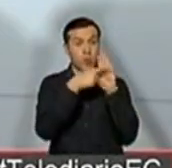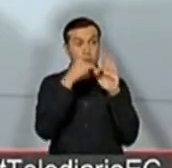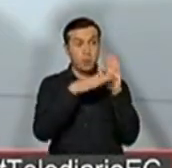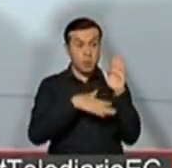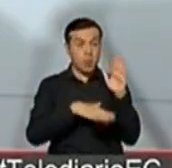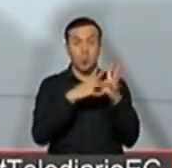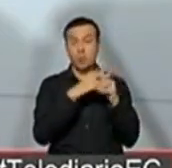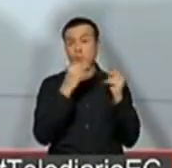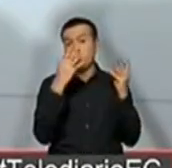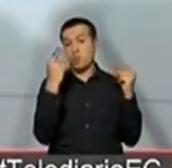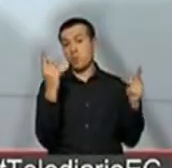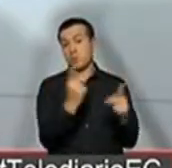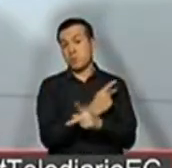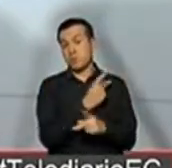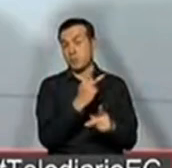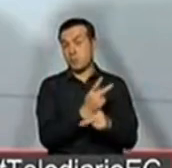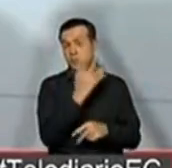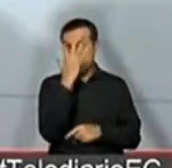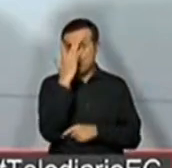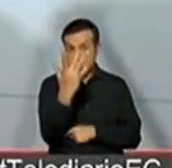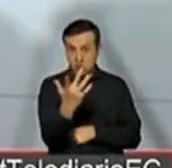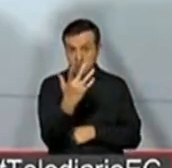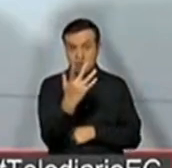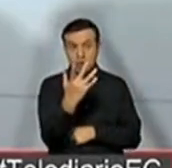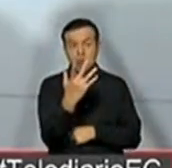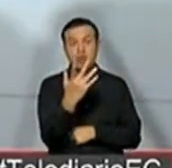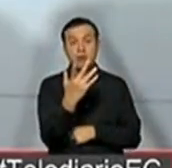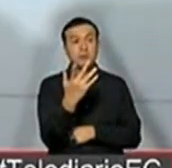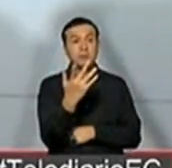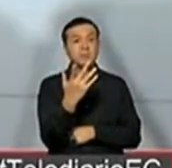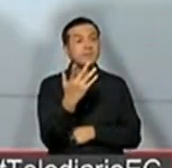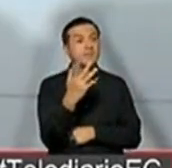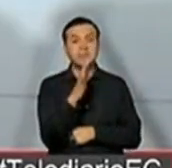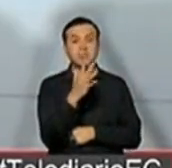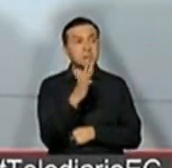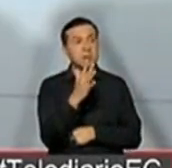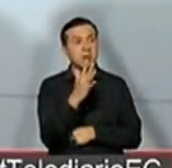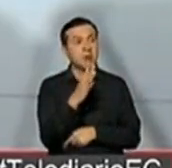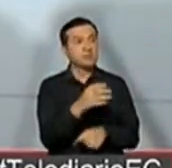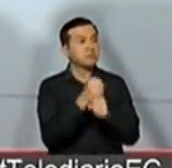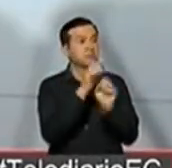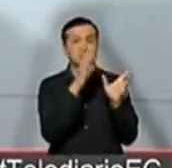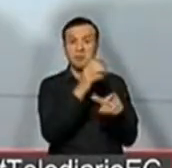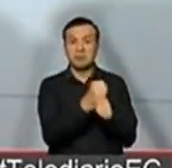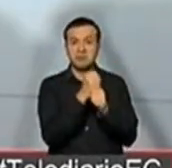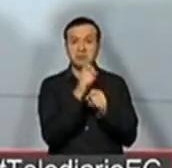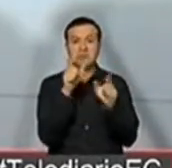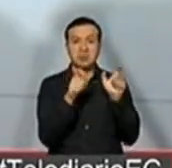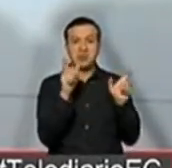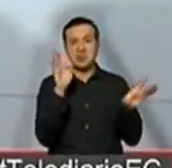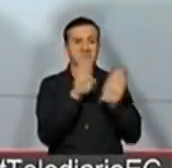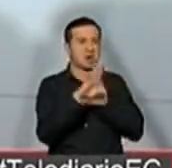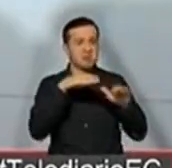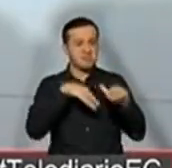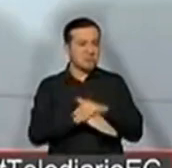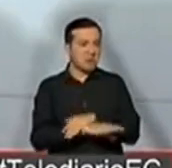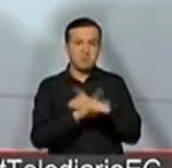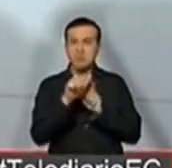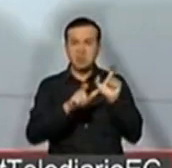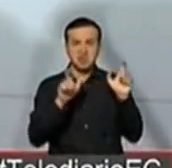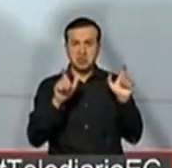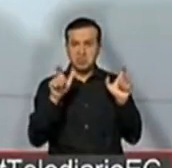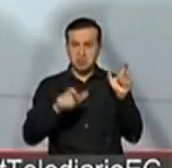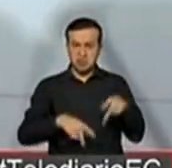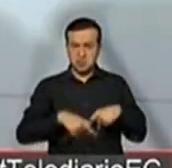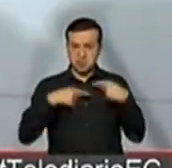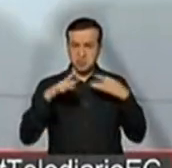petrolera es muy grave. ¿Por qué? Porque aparentemente no había ninguna seguridad. Entraron los